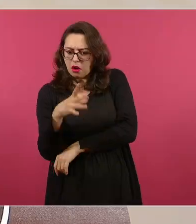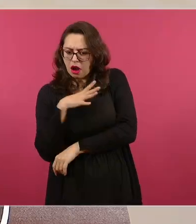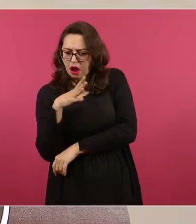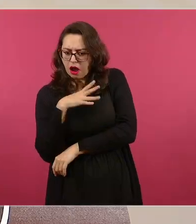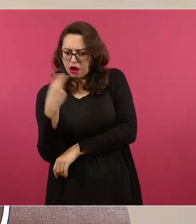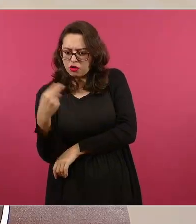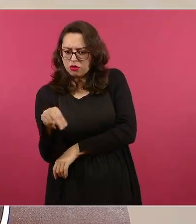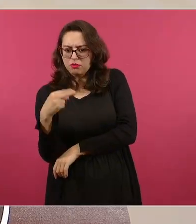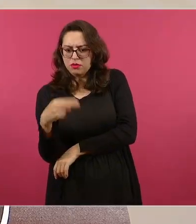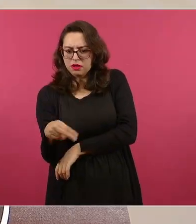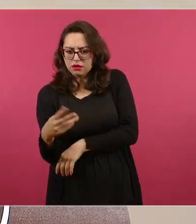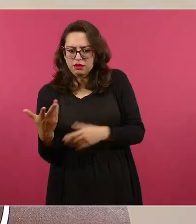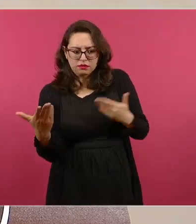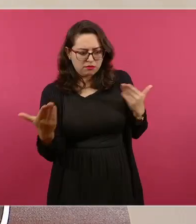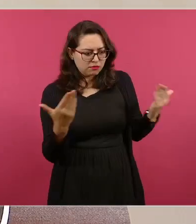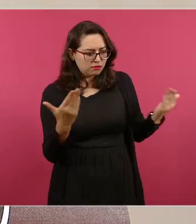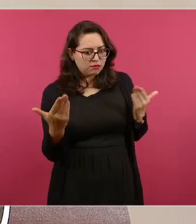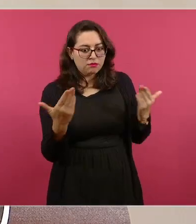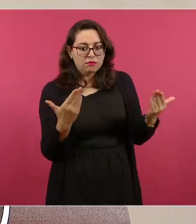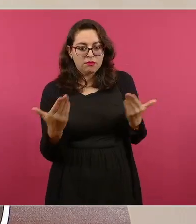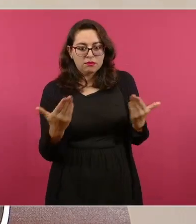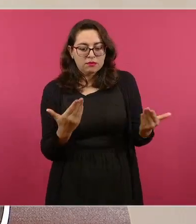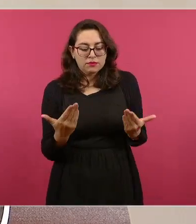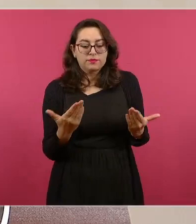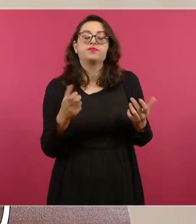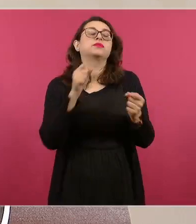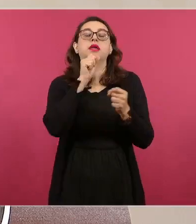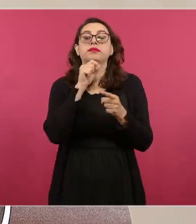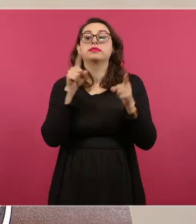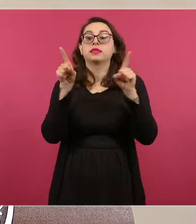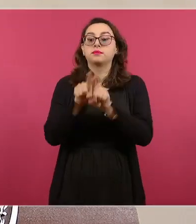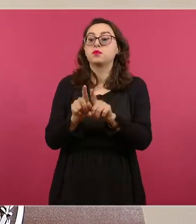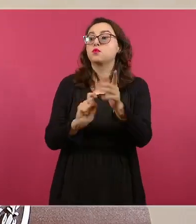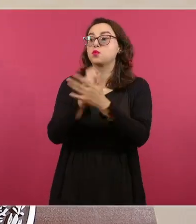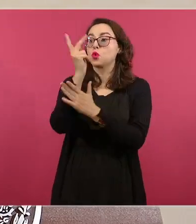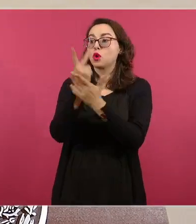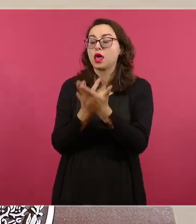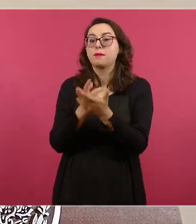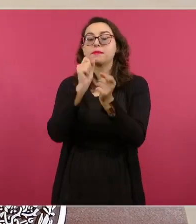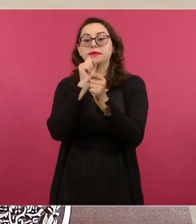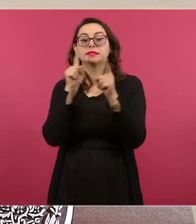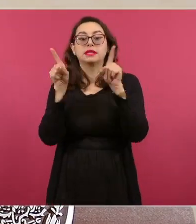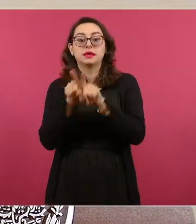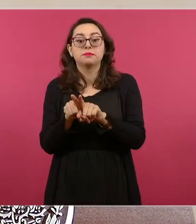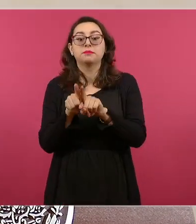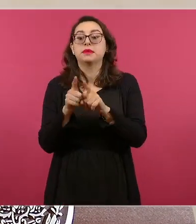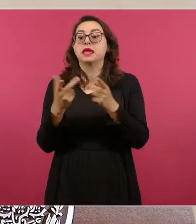inscritos al Seguro Social, porque decía yo que hay casos